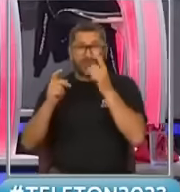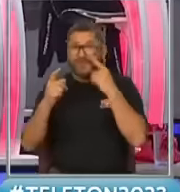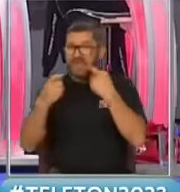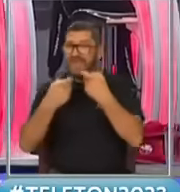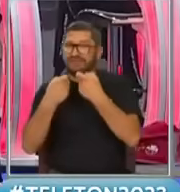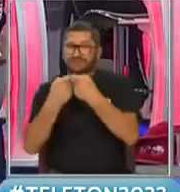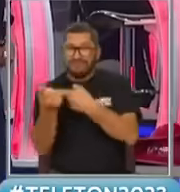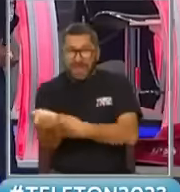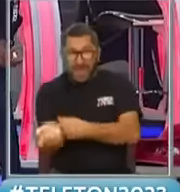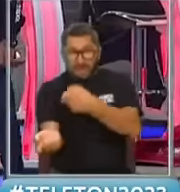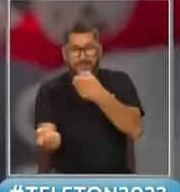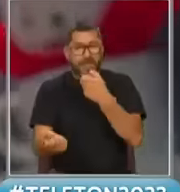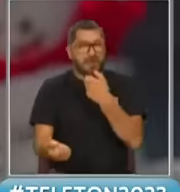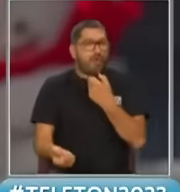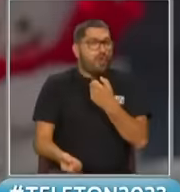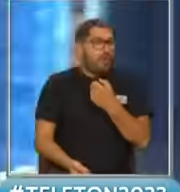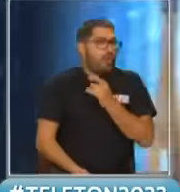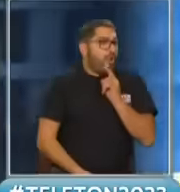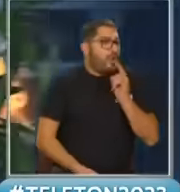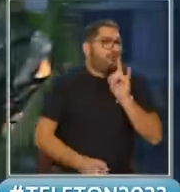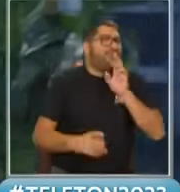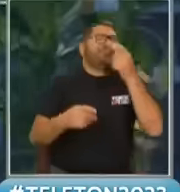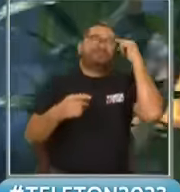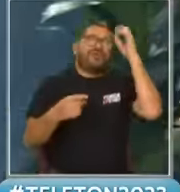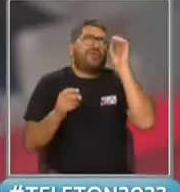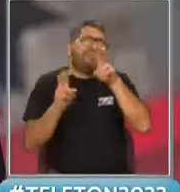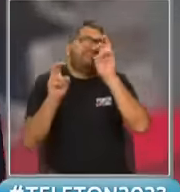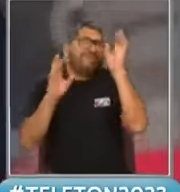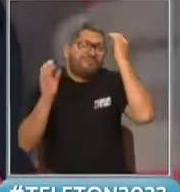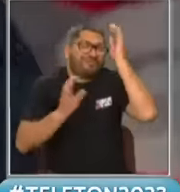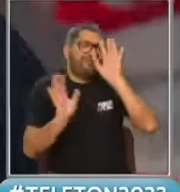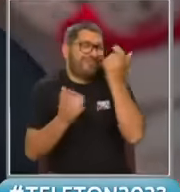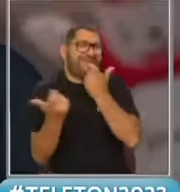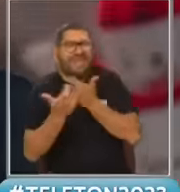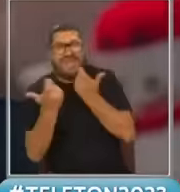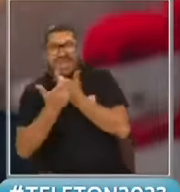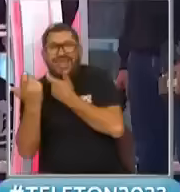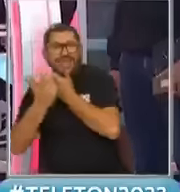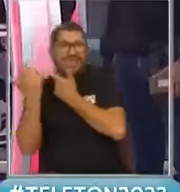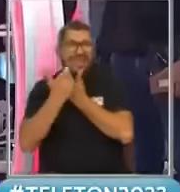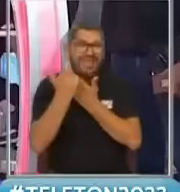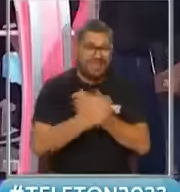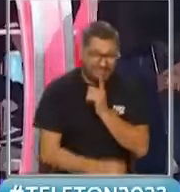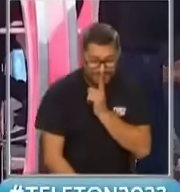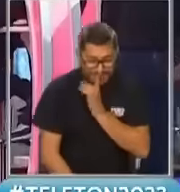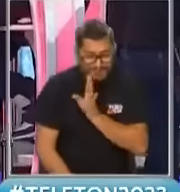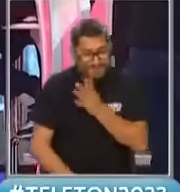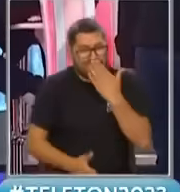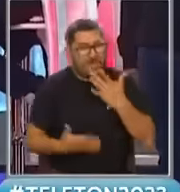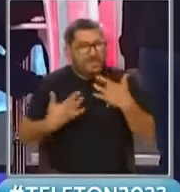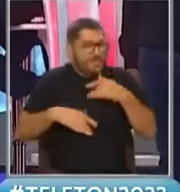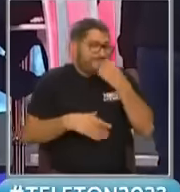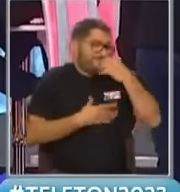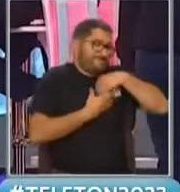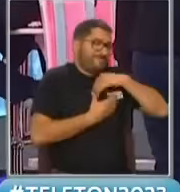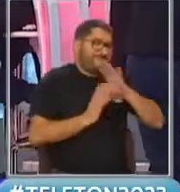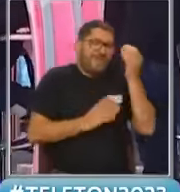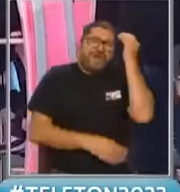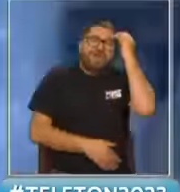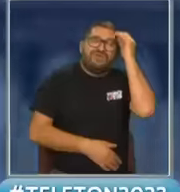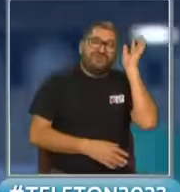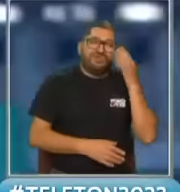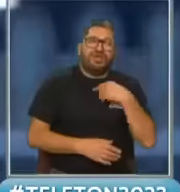antiguo, la gente ya no se acuerda, la gente ya no se acuerda. Eso pasó viola, Leo, ya pasó viola. Hoy me gustaría conocerle el ojo a